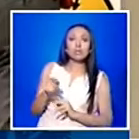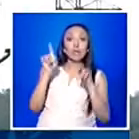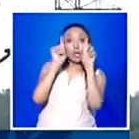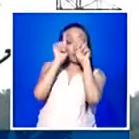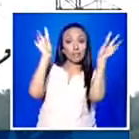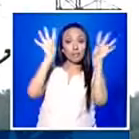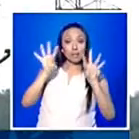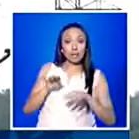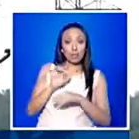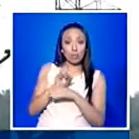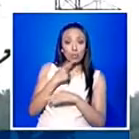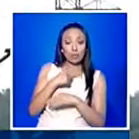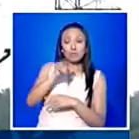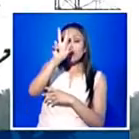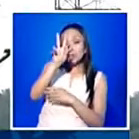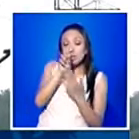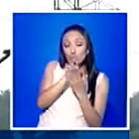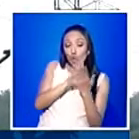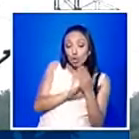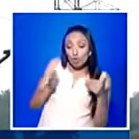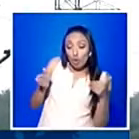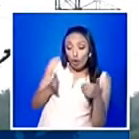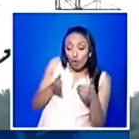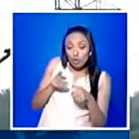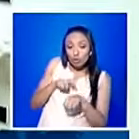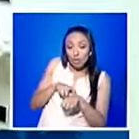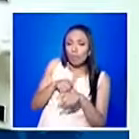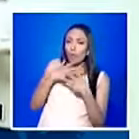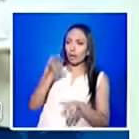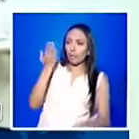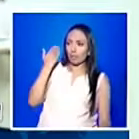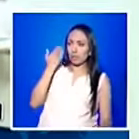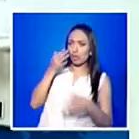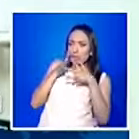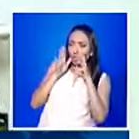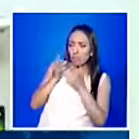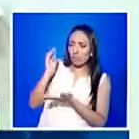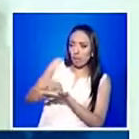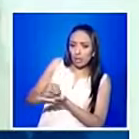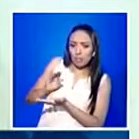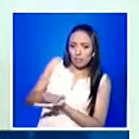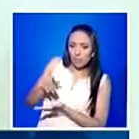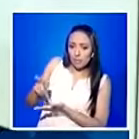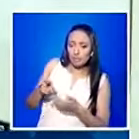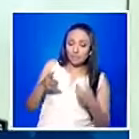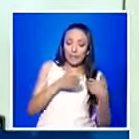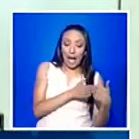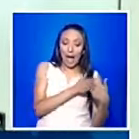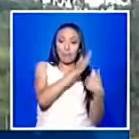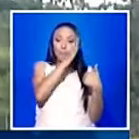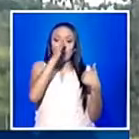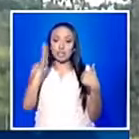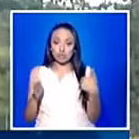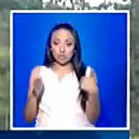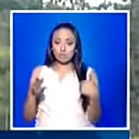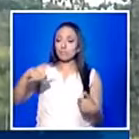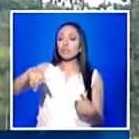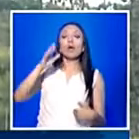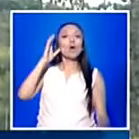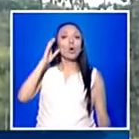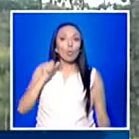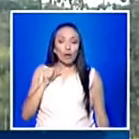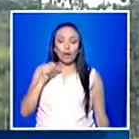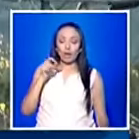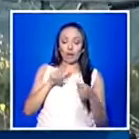CELEC, 3 proyectos de corto plazo ya se hicieron en diciembre del año pasado. Ampliaron la capacidad en subestaciones de Cuenca, Durán